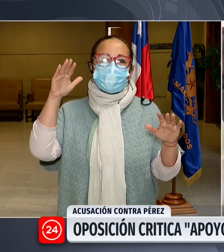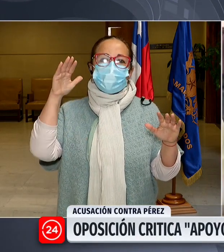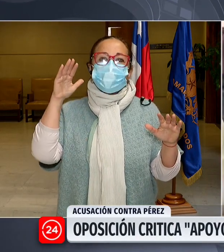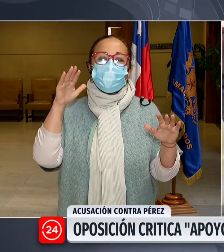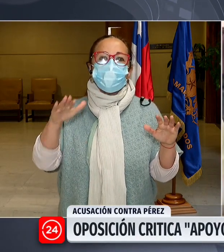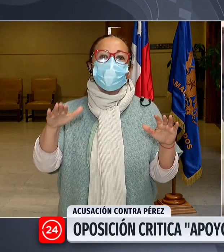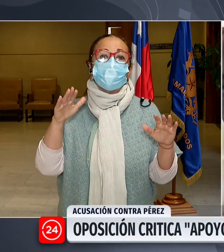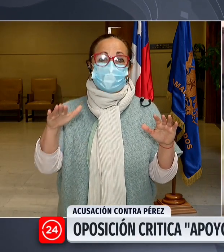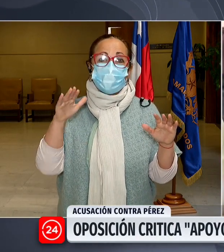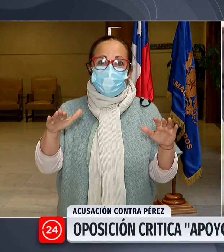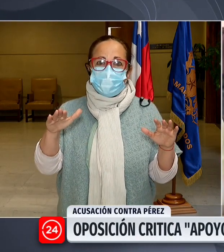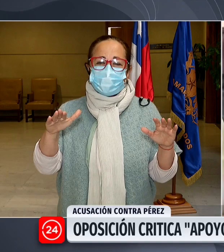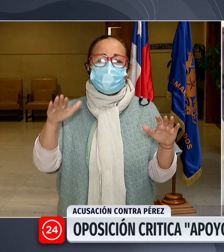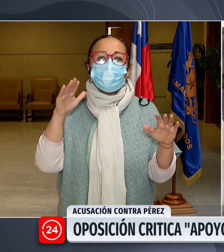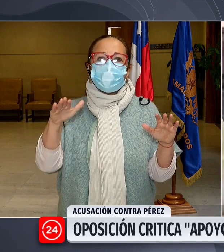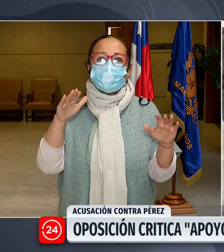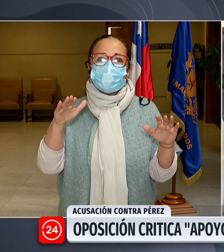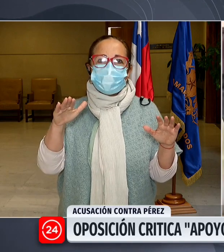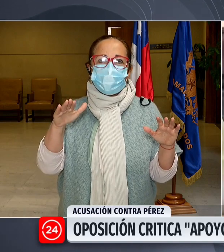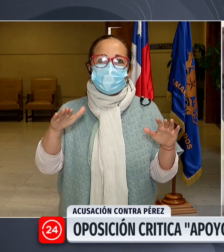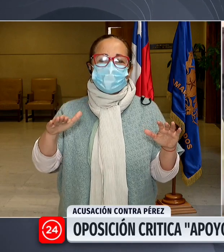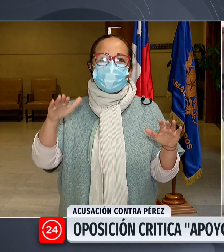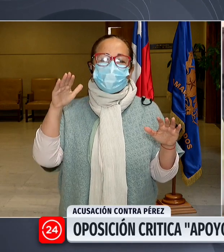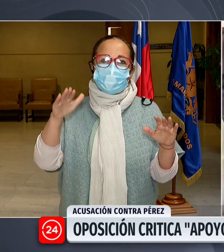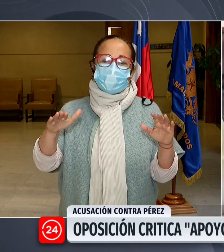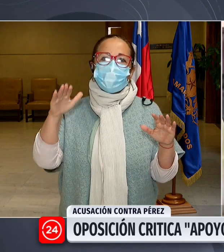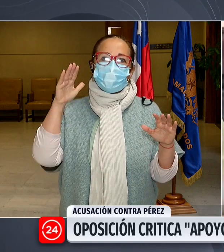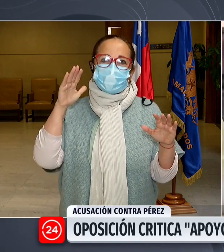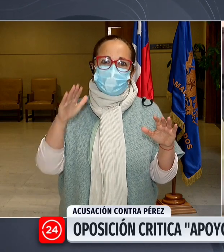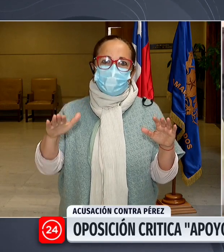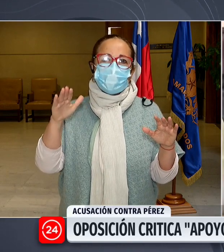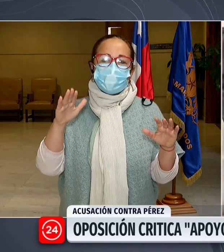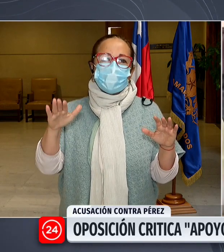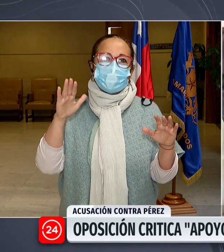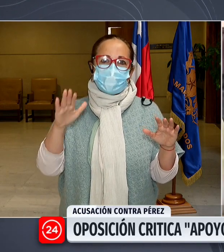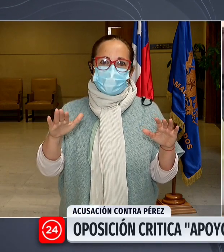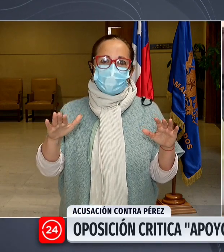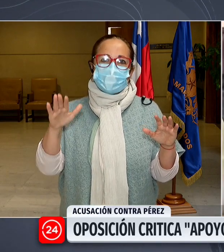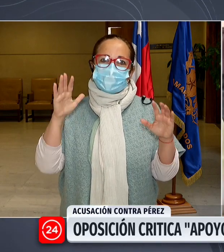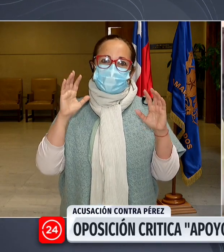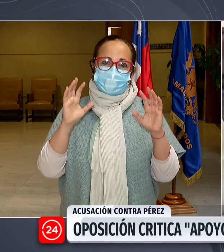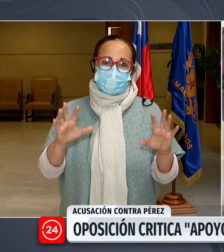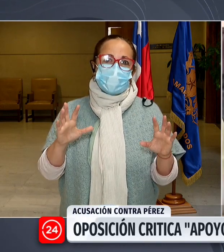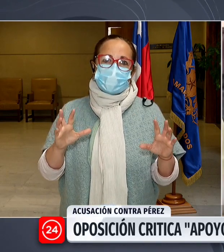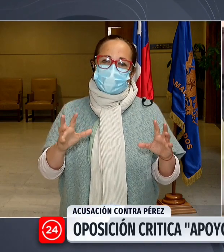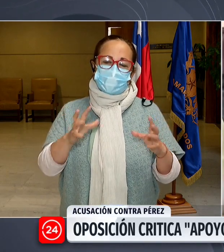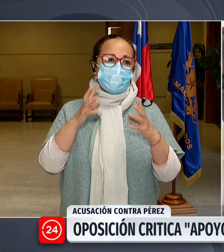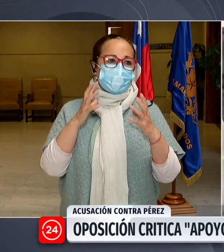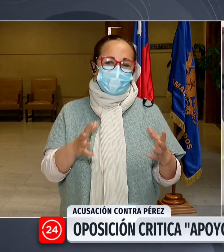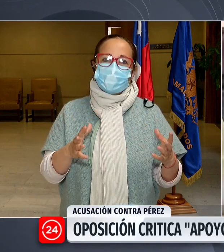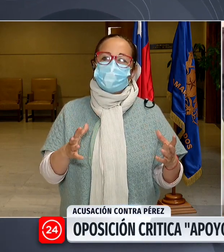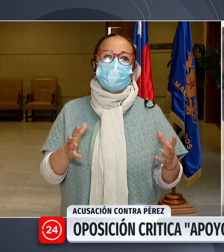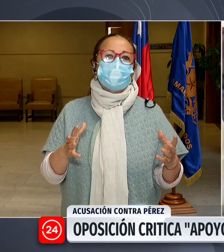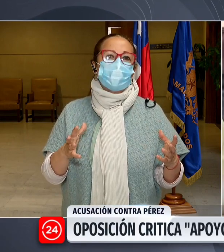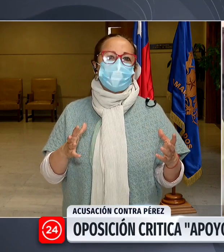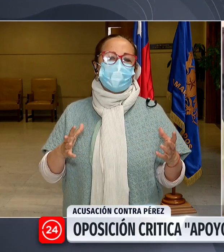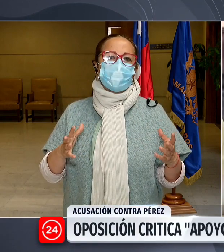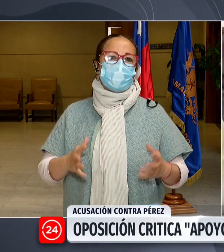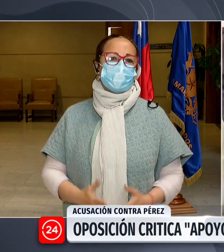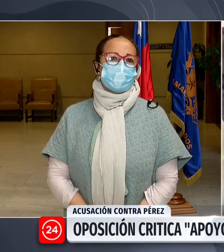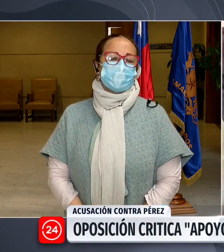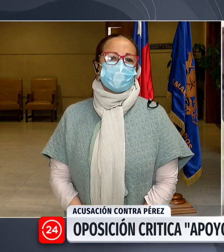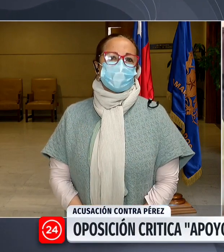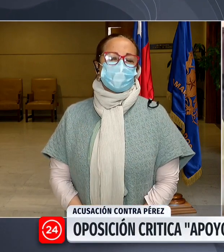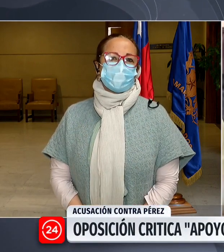sus genes, desde su formación. Si ese es el problema que tenemos, el problema es la formación hoy día de Carabineros que sale a la calle, sobre todo en estas